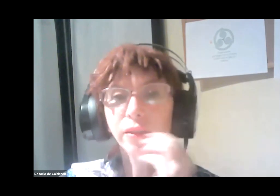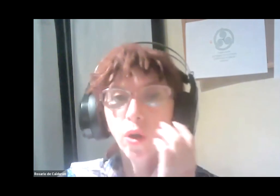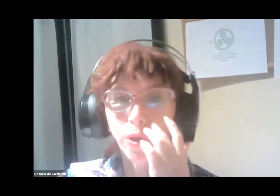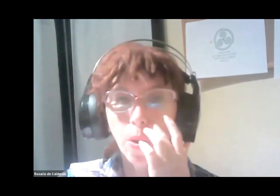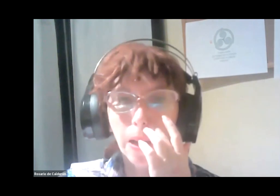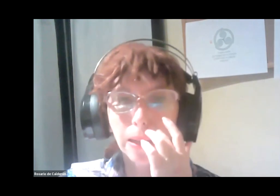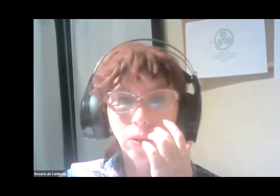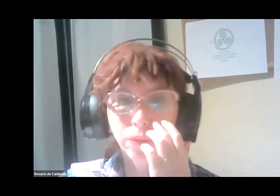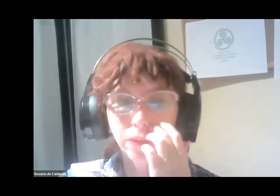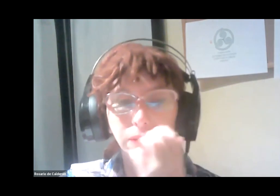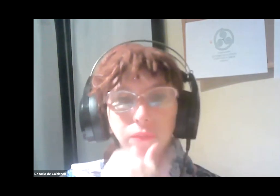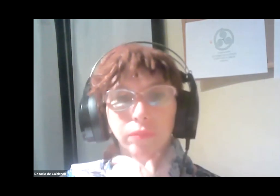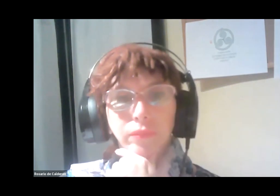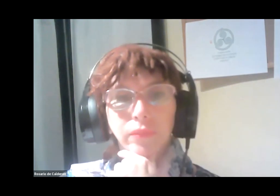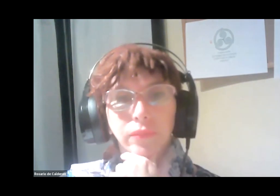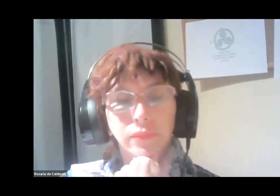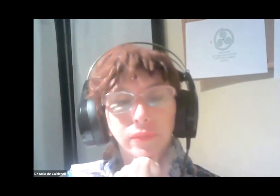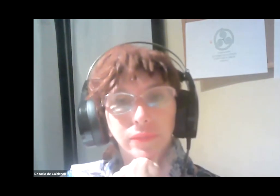antonio carlos